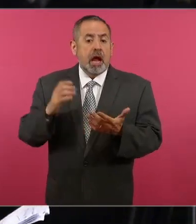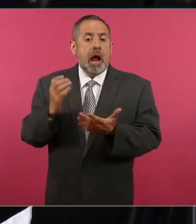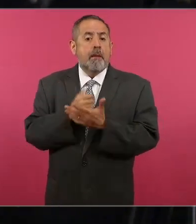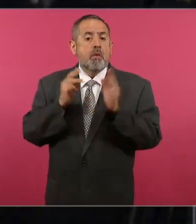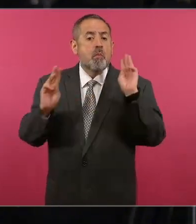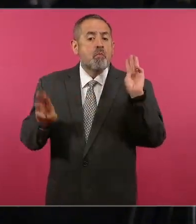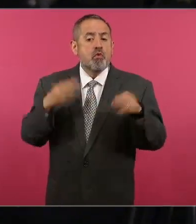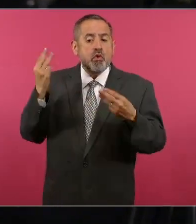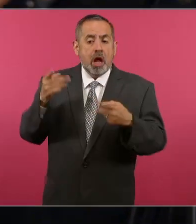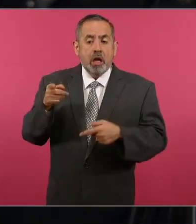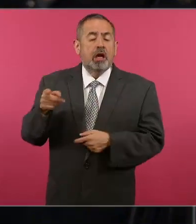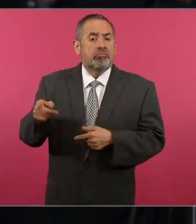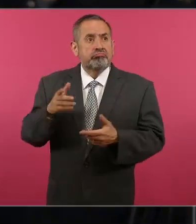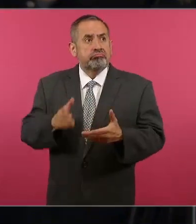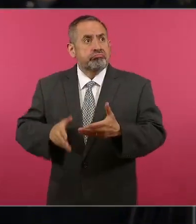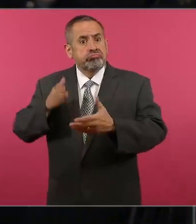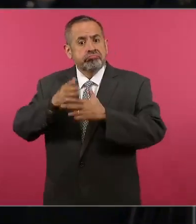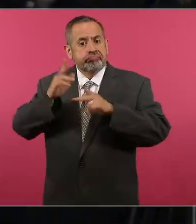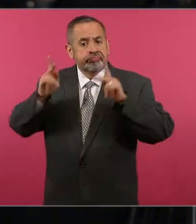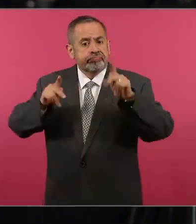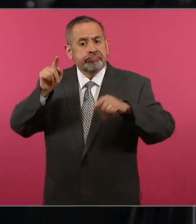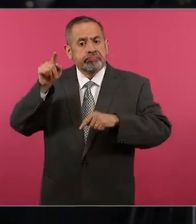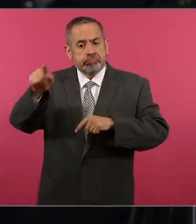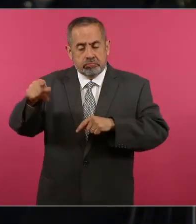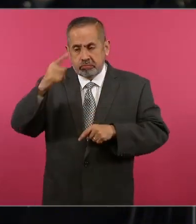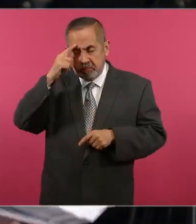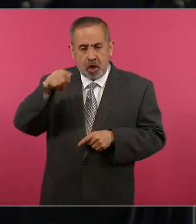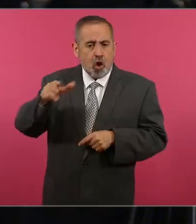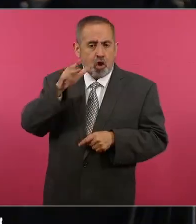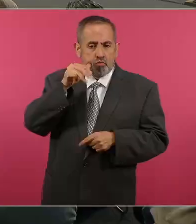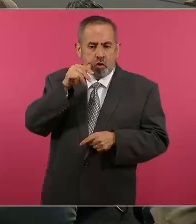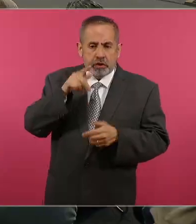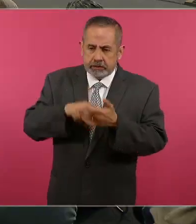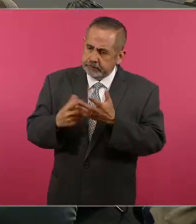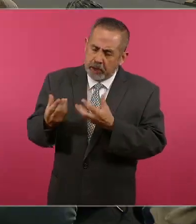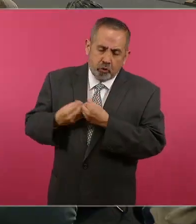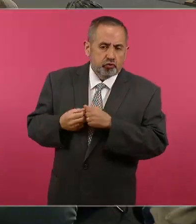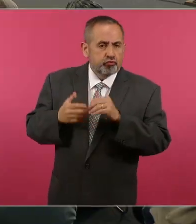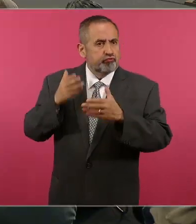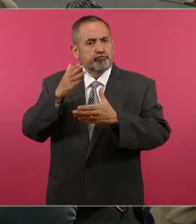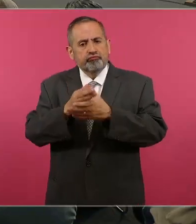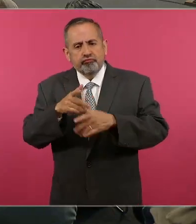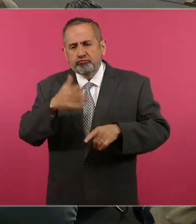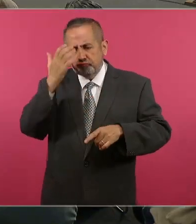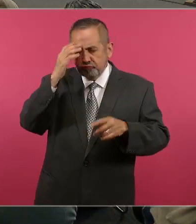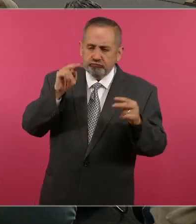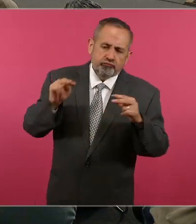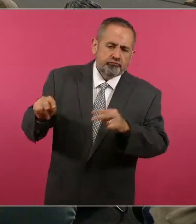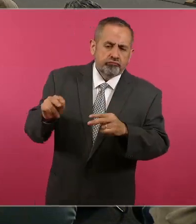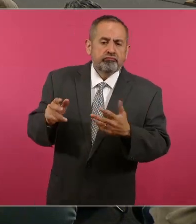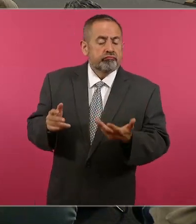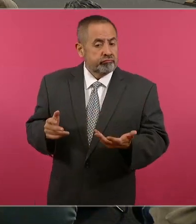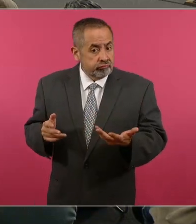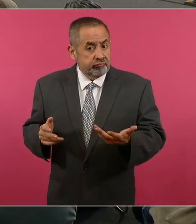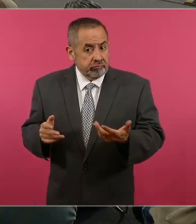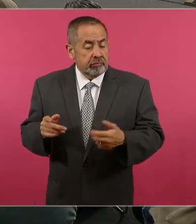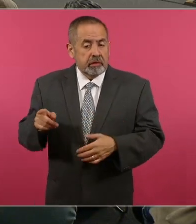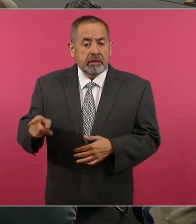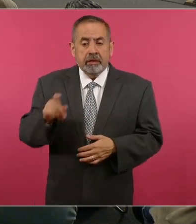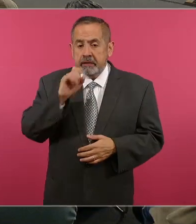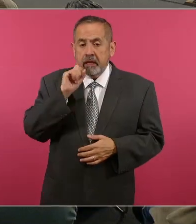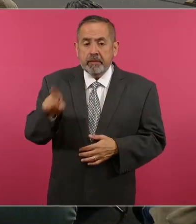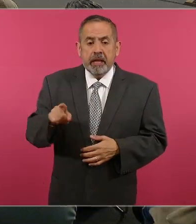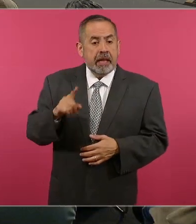mundiales, han ido a visitar allá, porque yo les he dicho, Mochis, plebes, acompáñenme. Vamos para allá para que los vean los muchachos. La presidenta